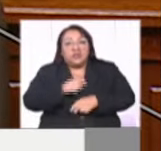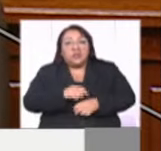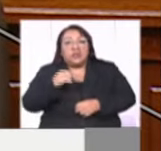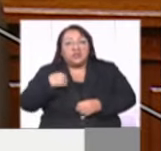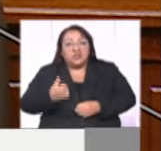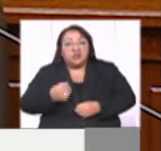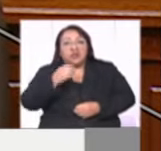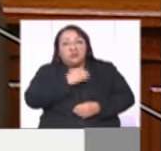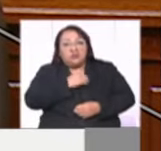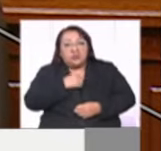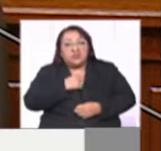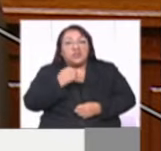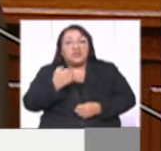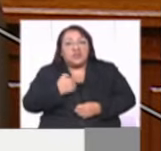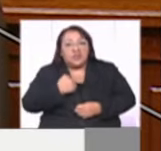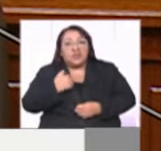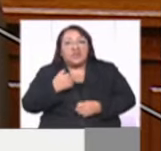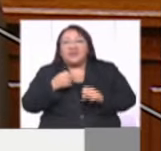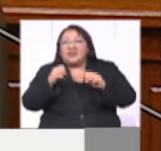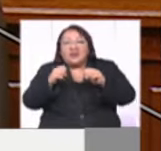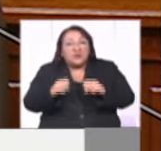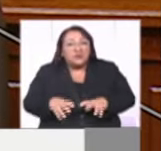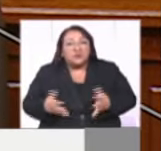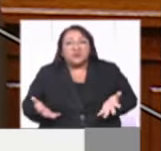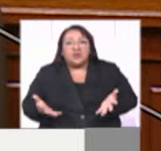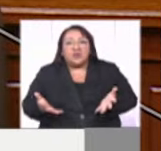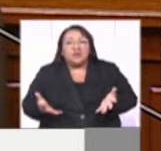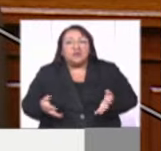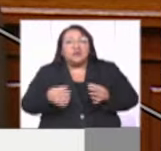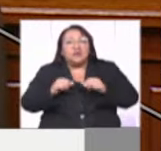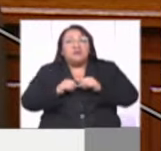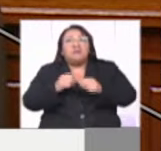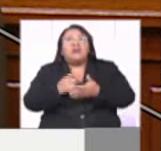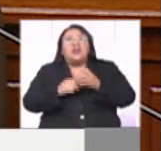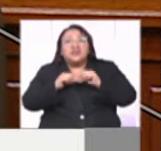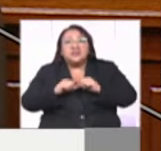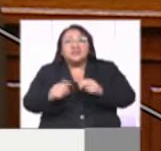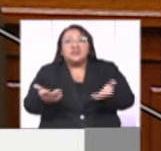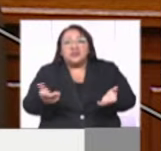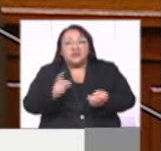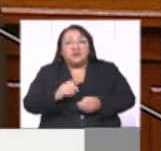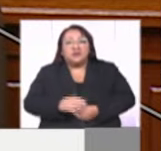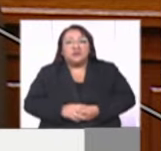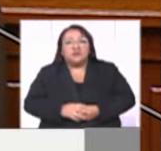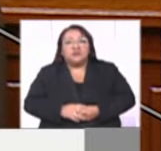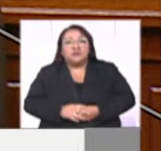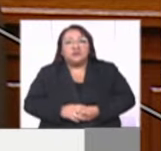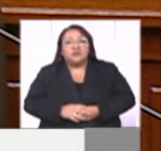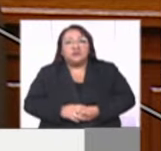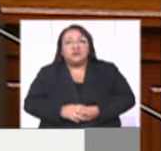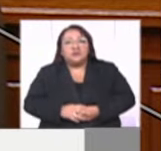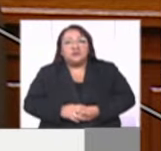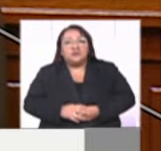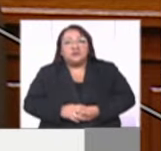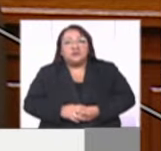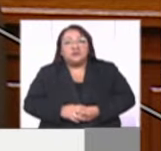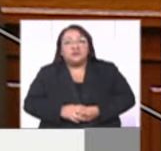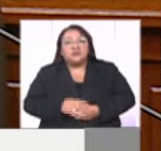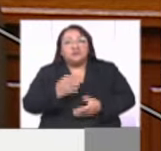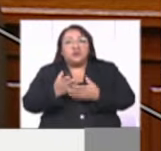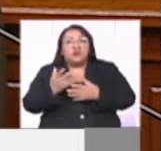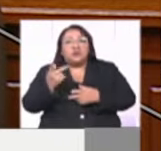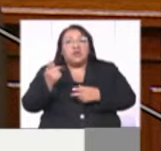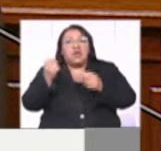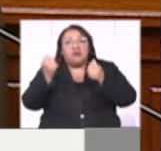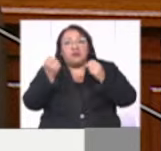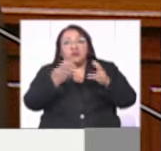señora ministra, debió haber renunciado y valorado su permanencia. hoy un total abandono al turismo y a